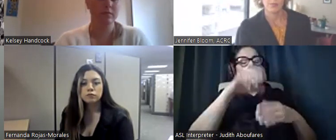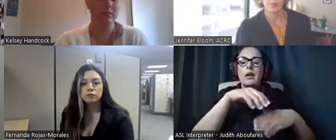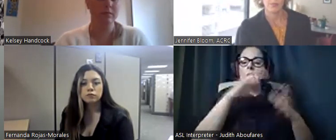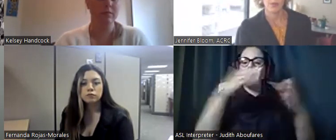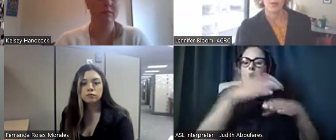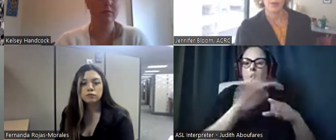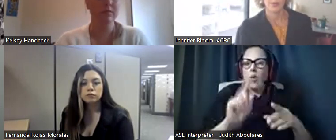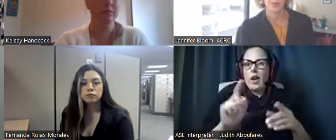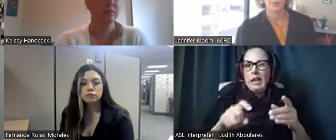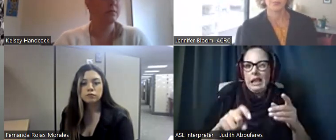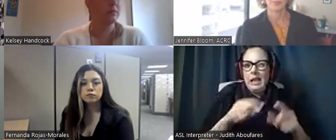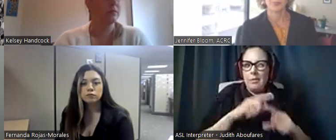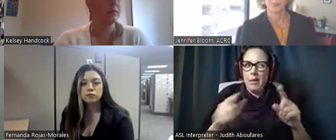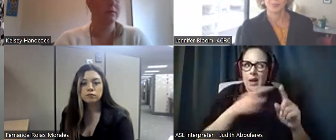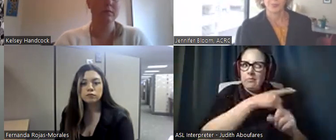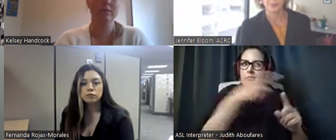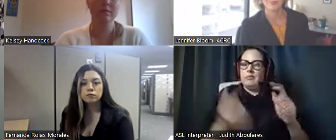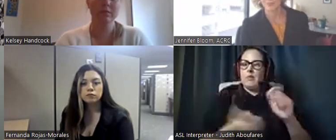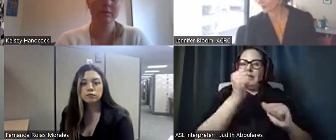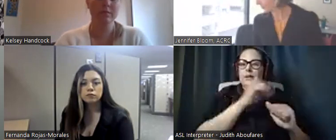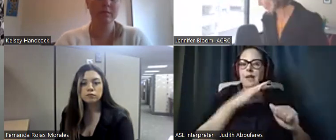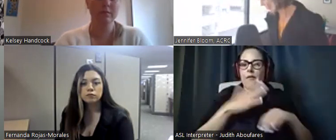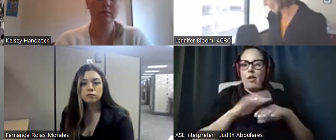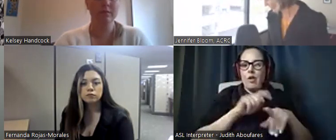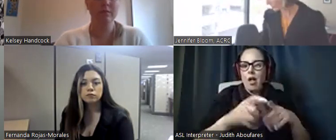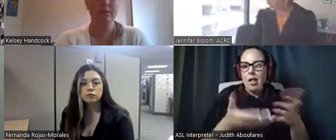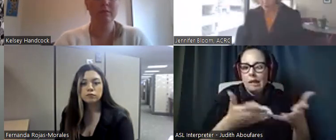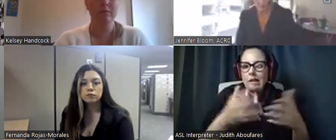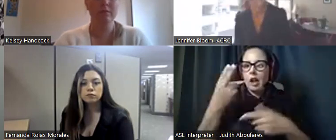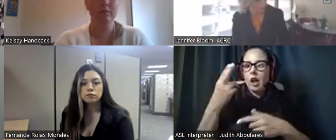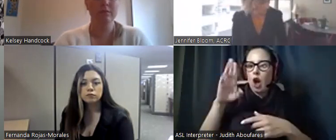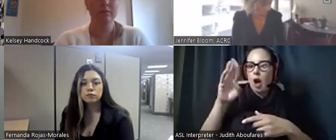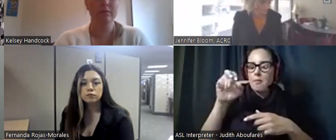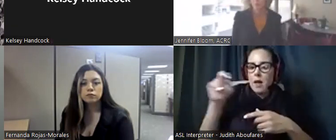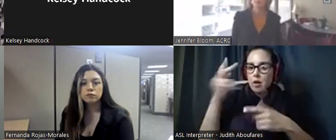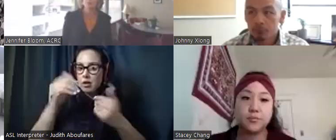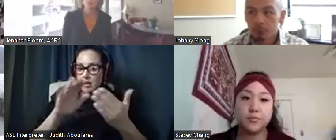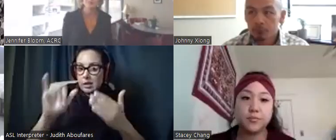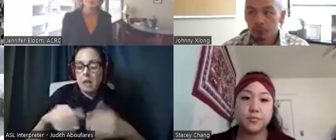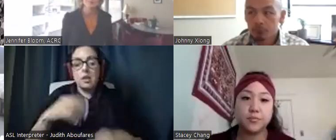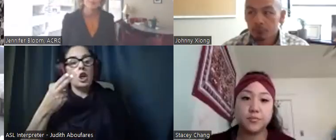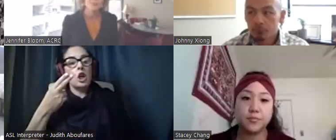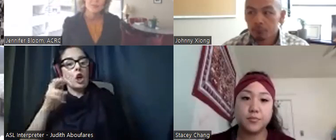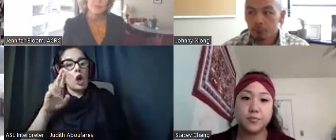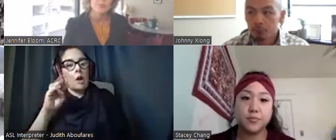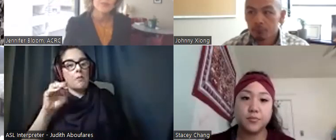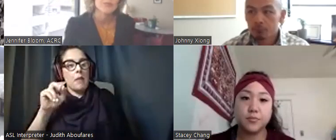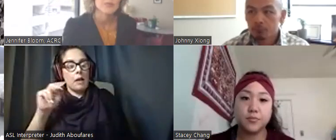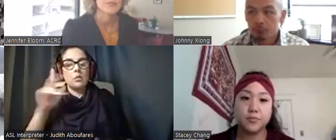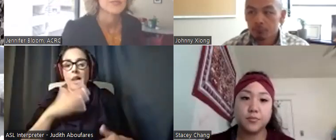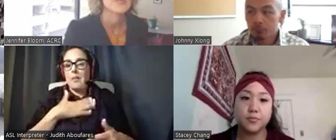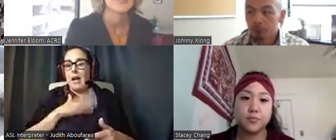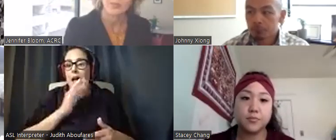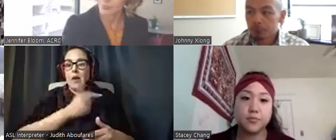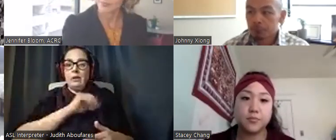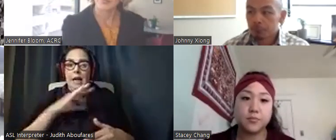de cuando se necesita. Herman, ¿necesitaría responder esto? Sí. Estamos felices